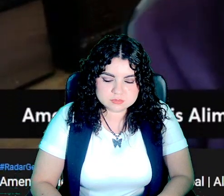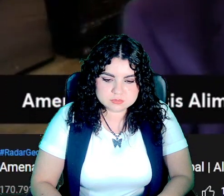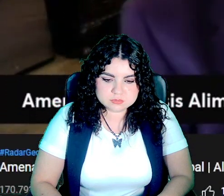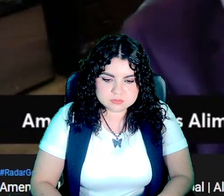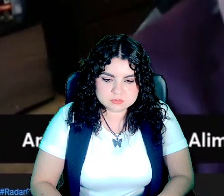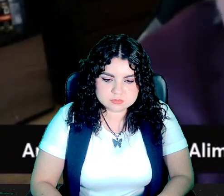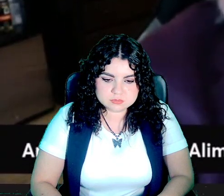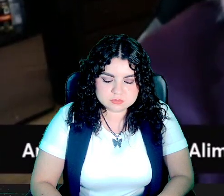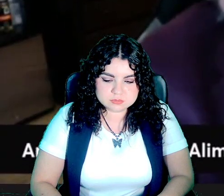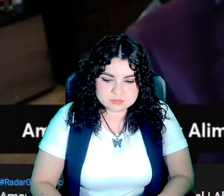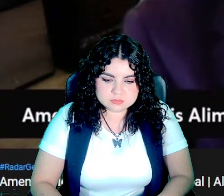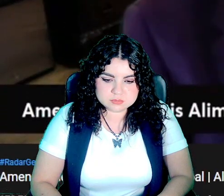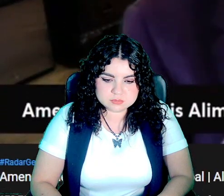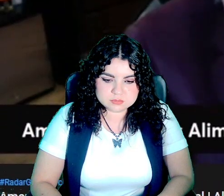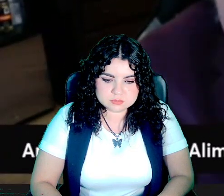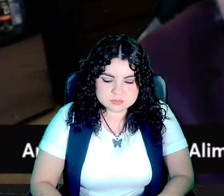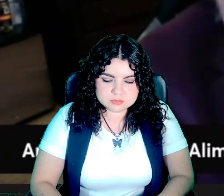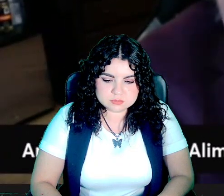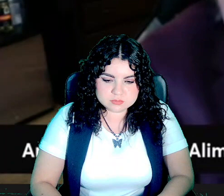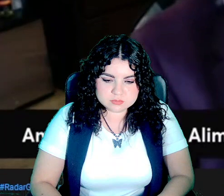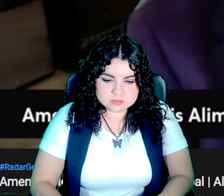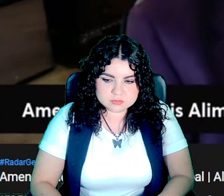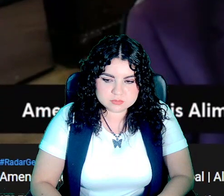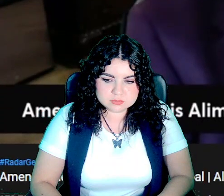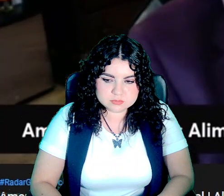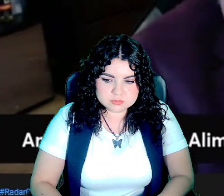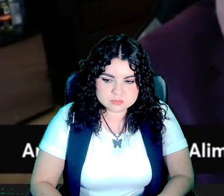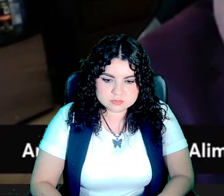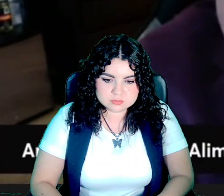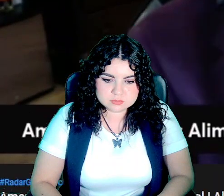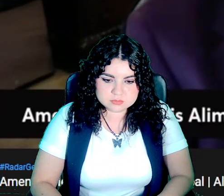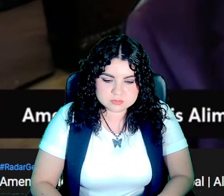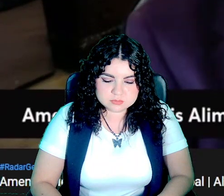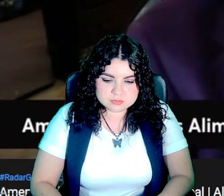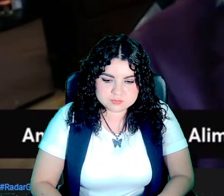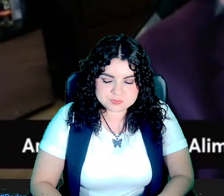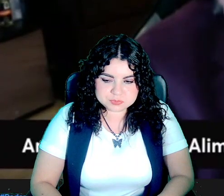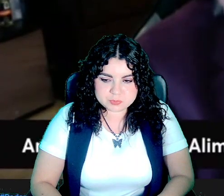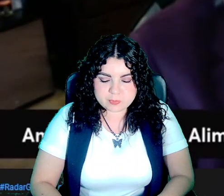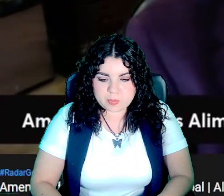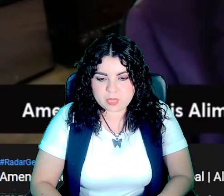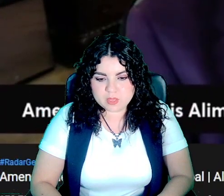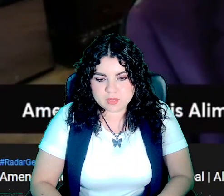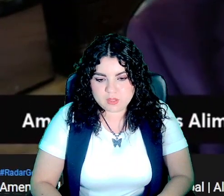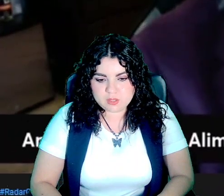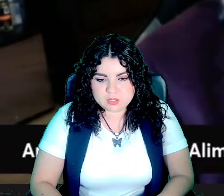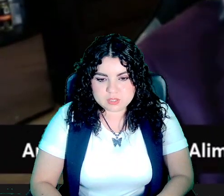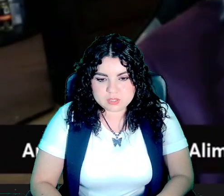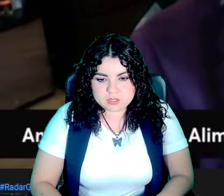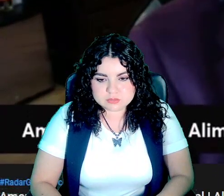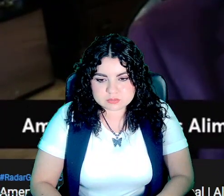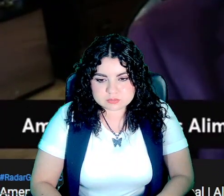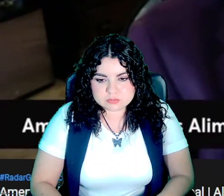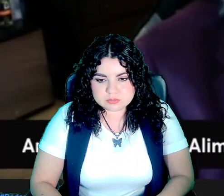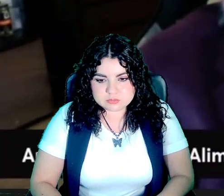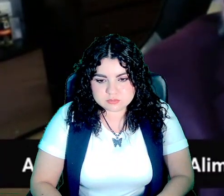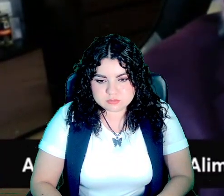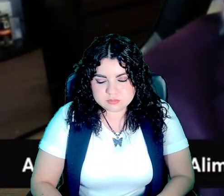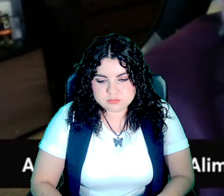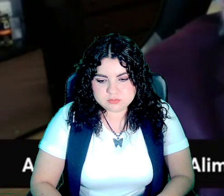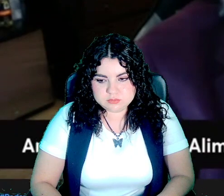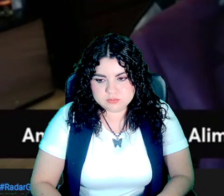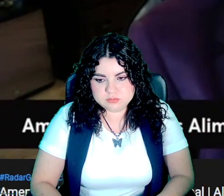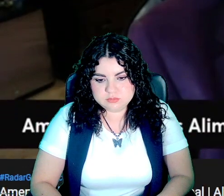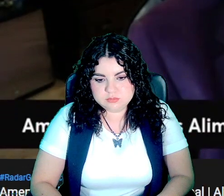¿no? Alrededor de 16 links, de 2 días a la fecha, porque yo me dediqué a estudiar esto, bueno, ya sé, pero en particular lo he leído